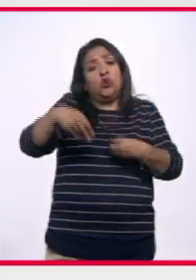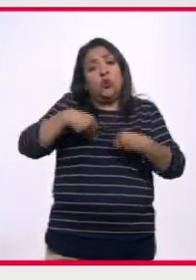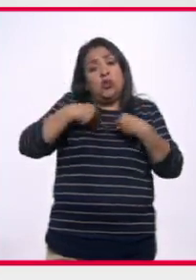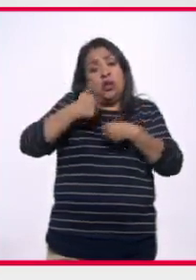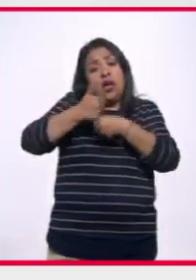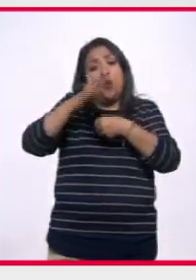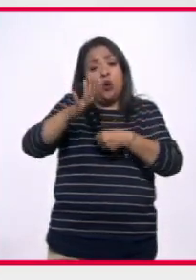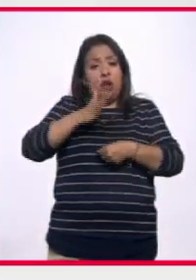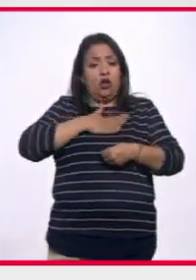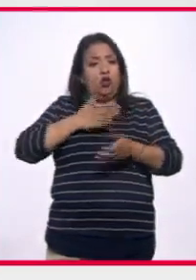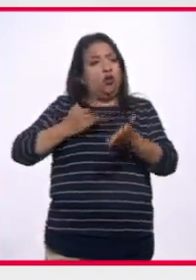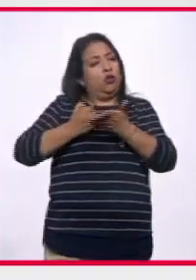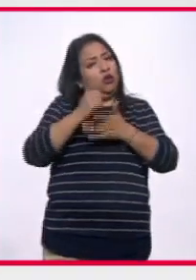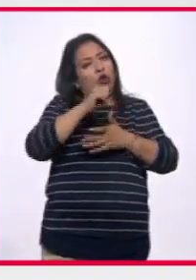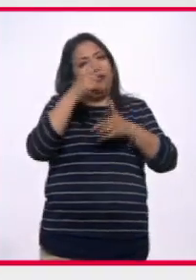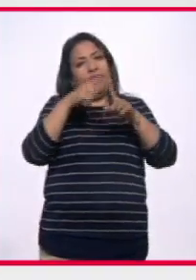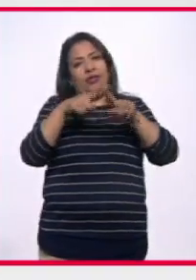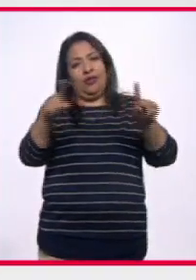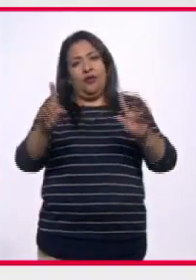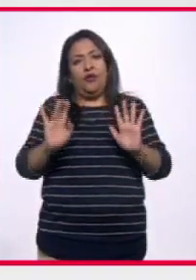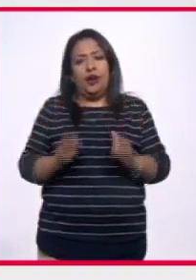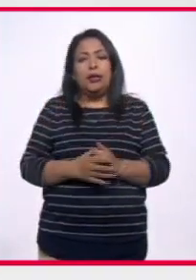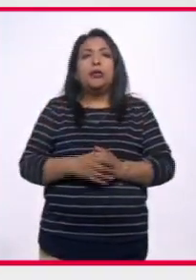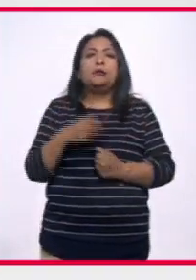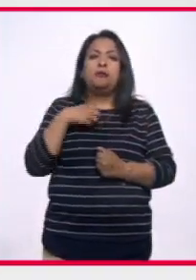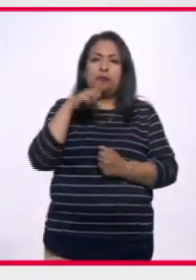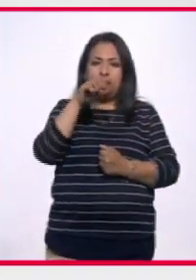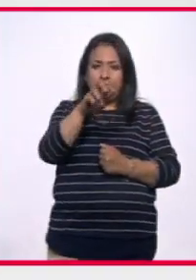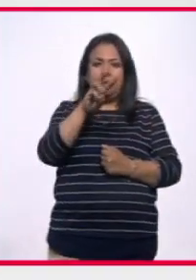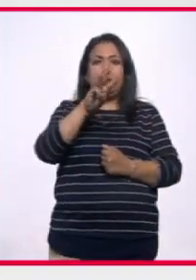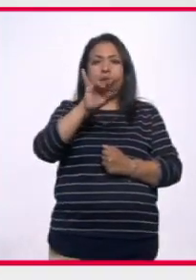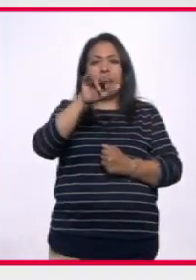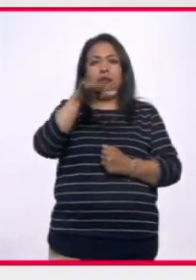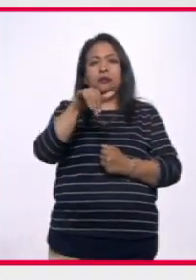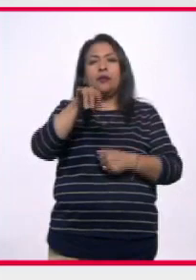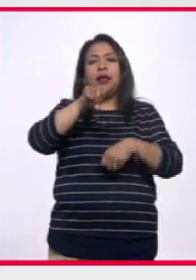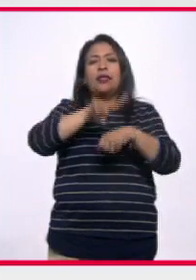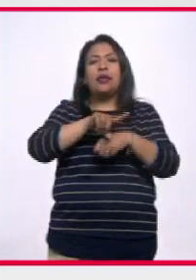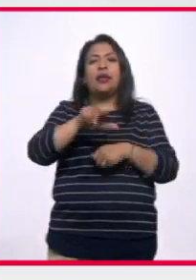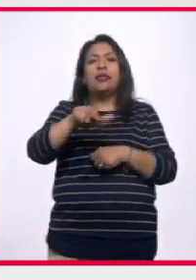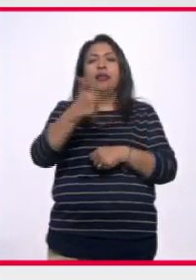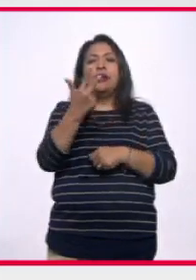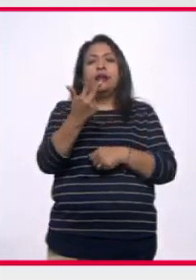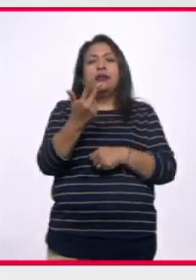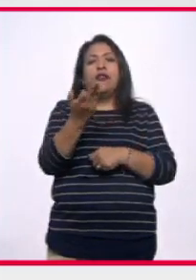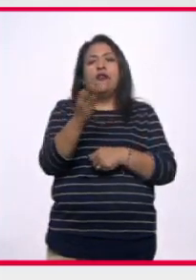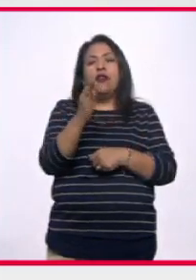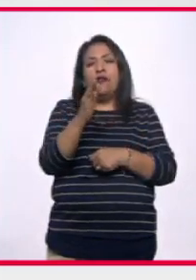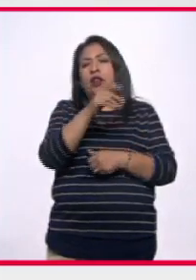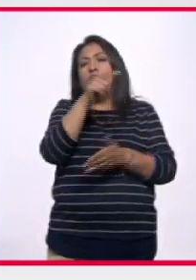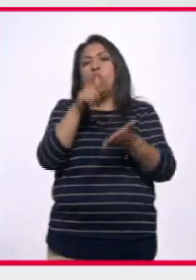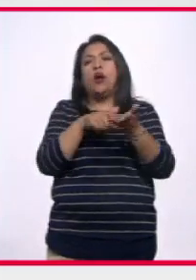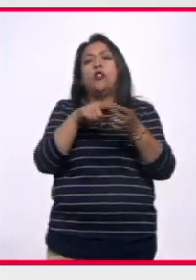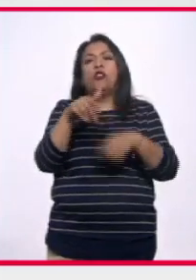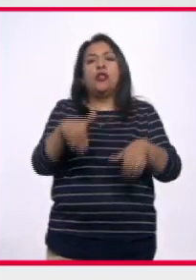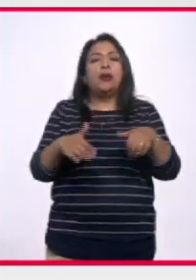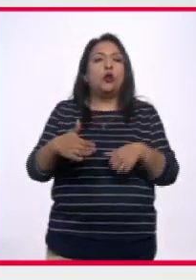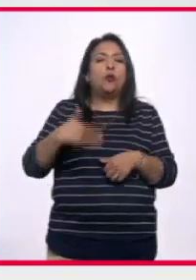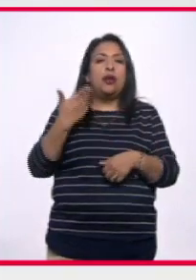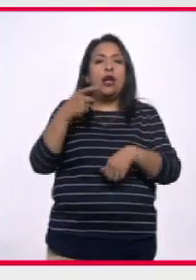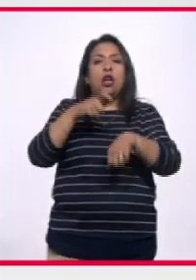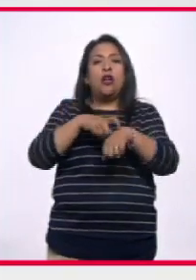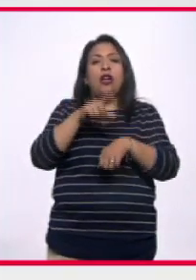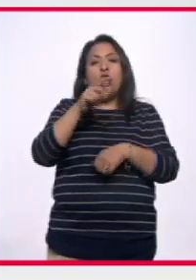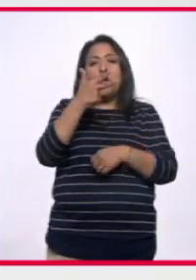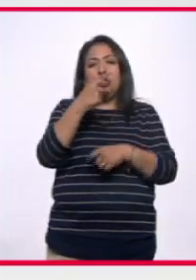tomo este camino si dilma se estrena el 13 de febrero en el teatro de milagro a las 20